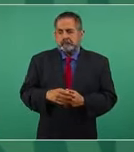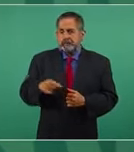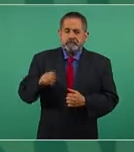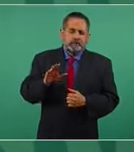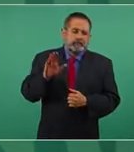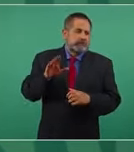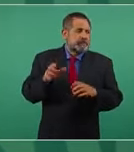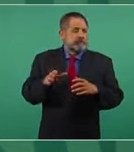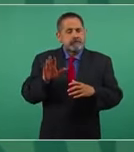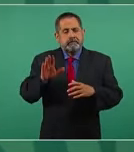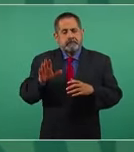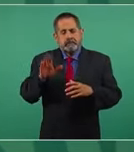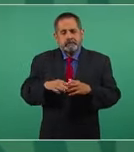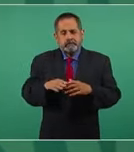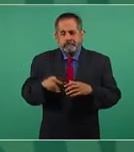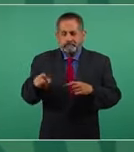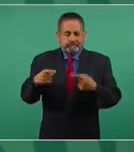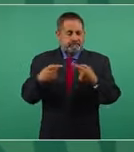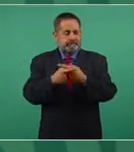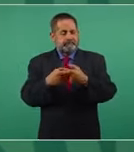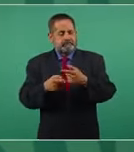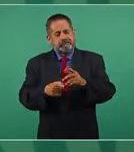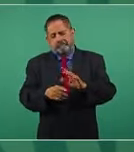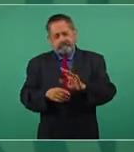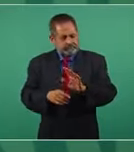aparentemente contradictoria,